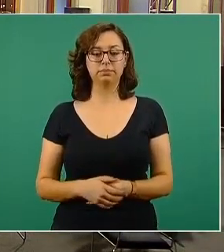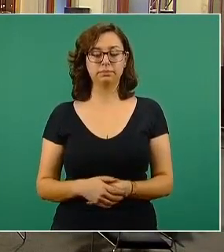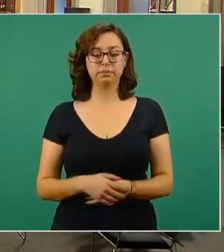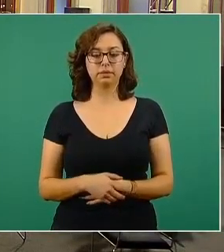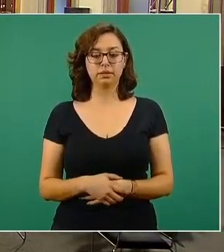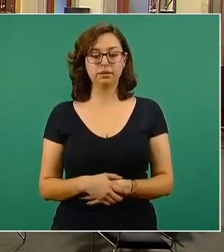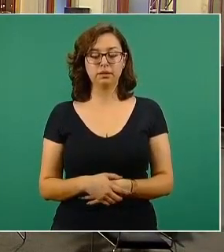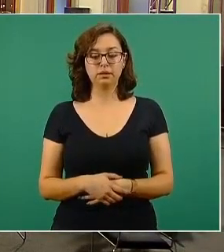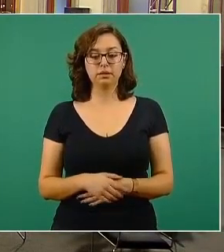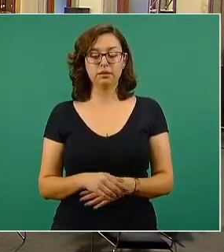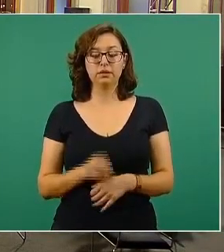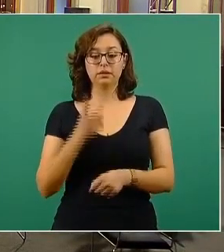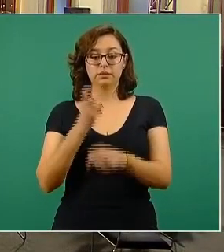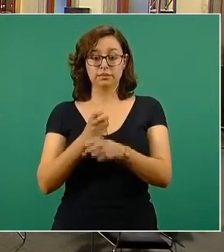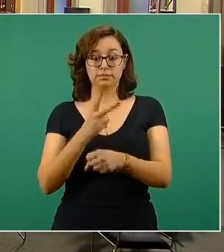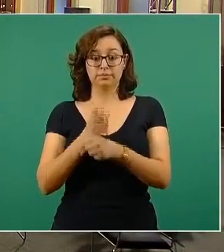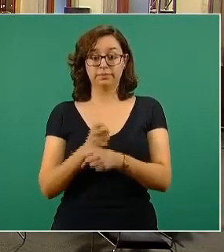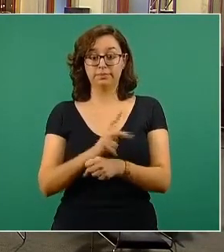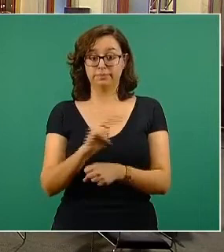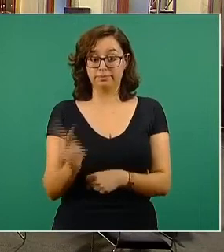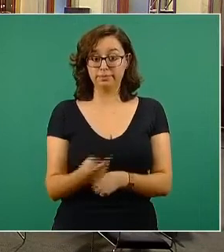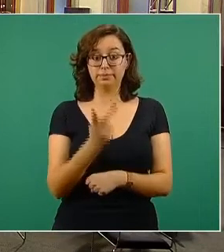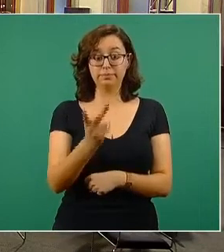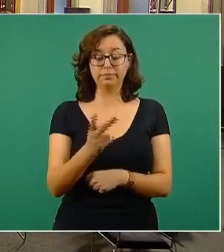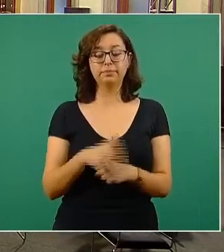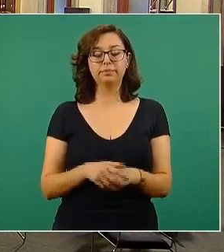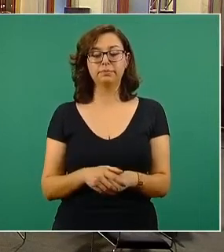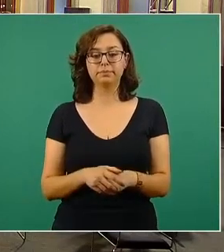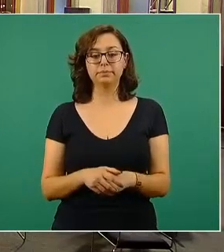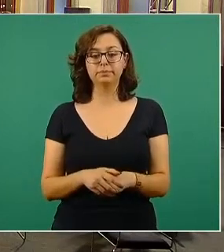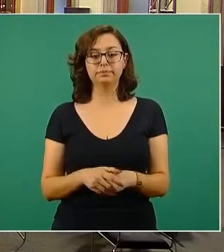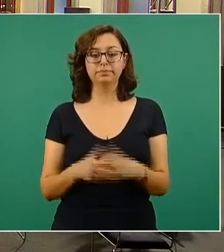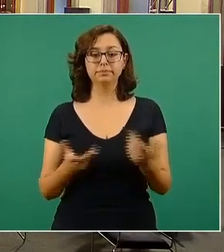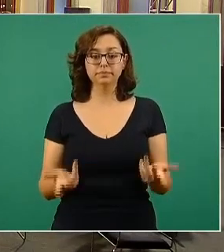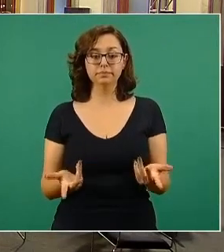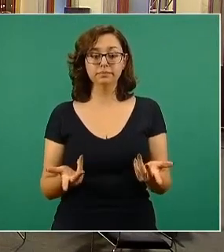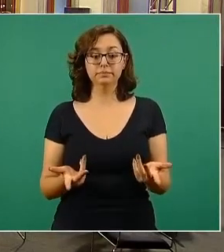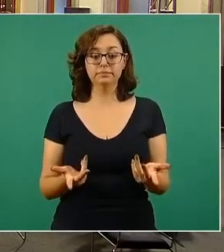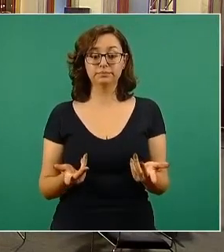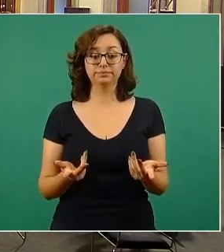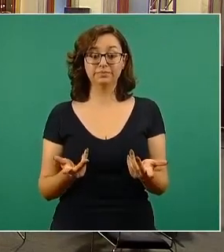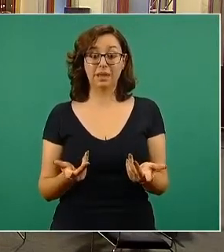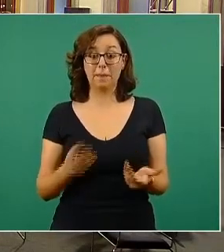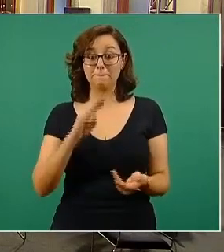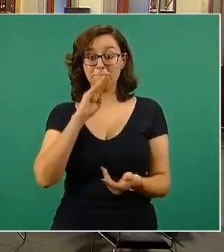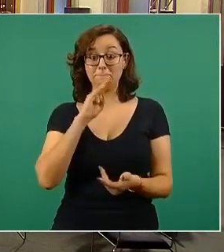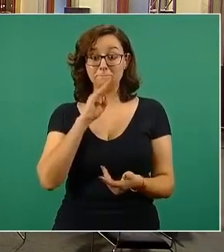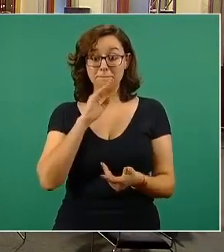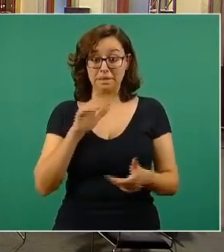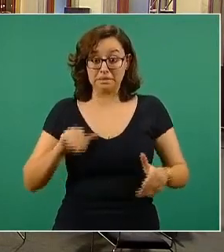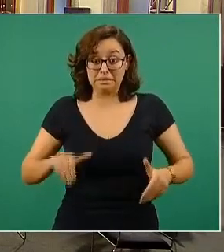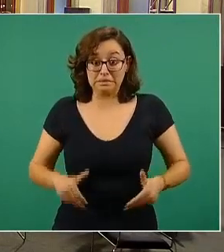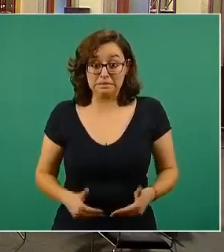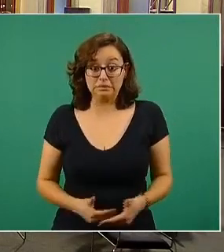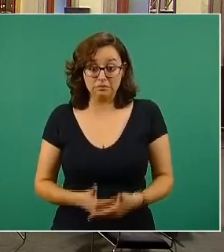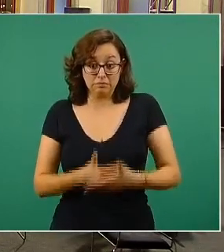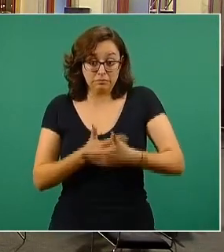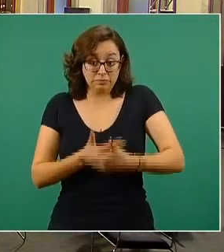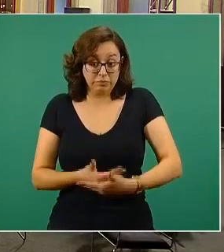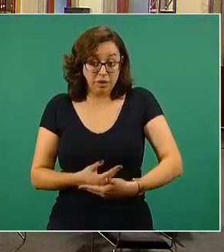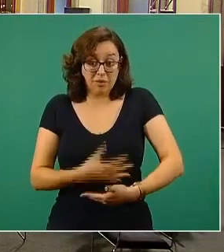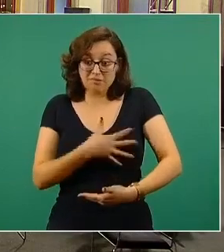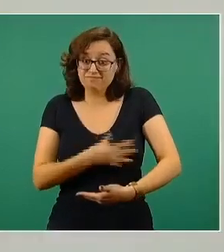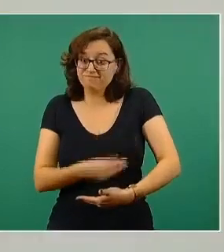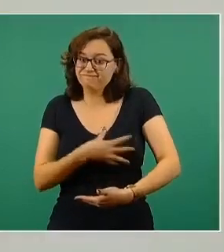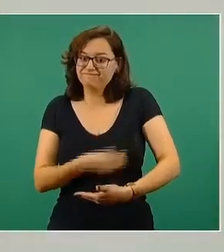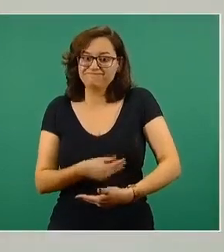pregunta, es precisamente una de las razones por la cual la lactancia materna es altamente recomendada, y es por